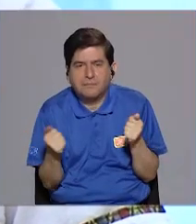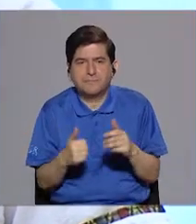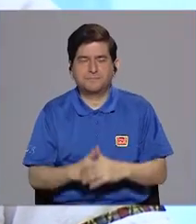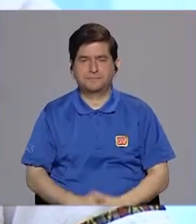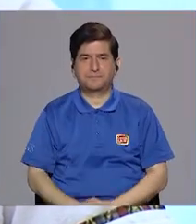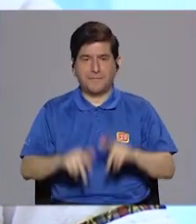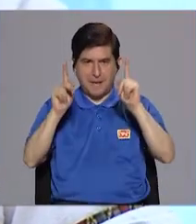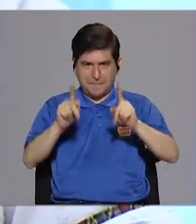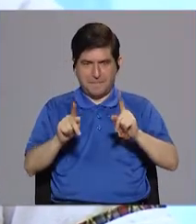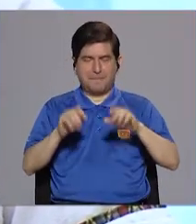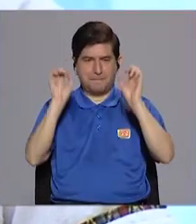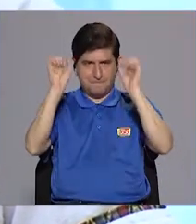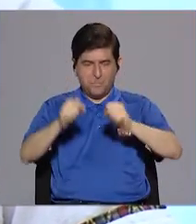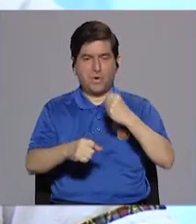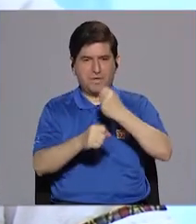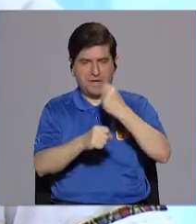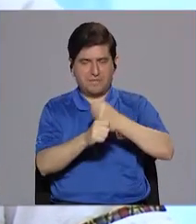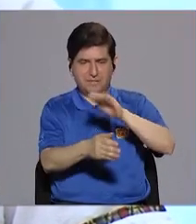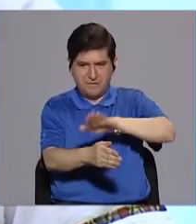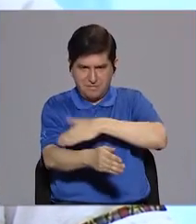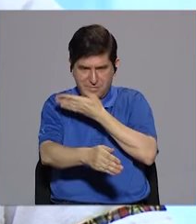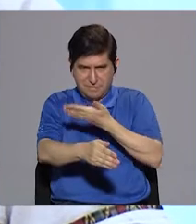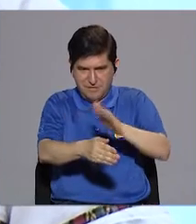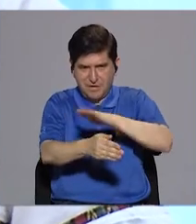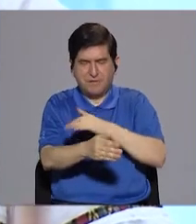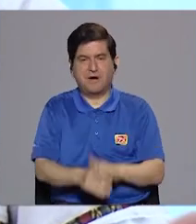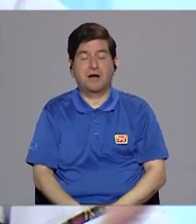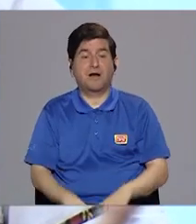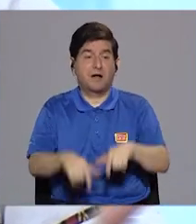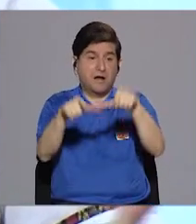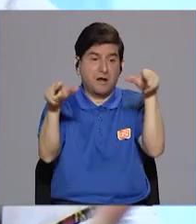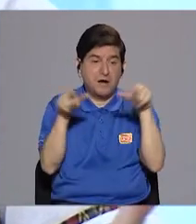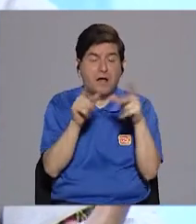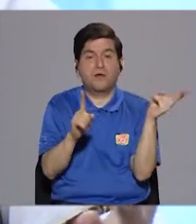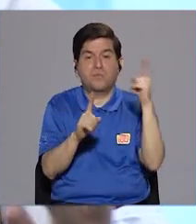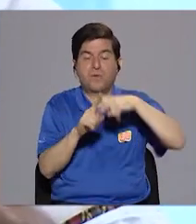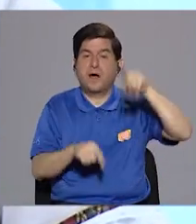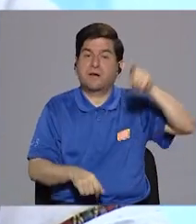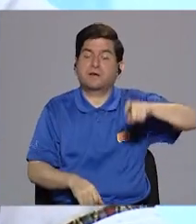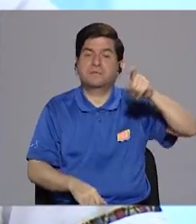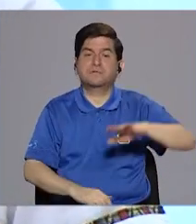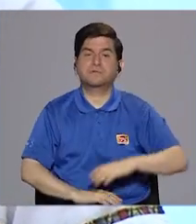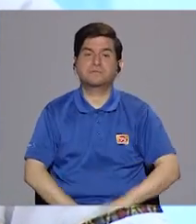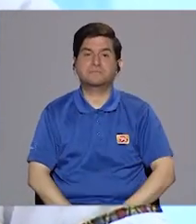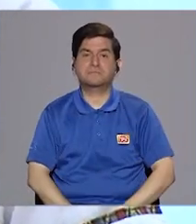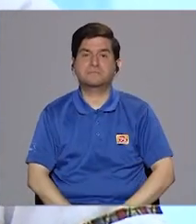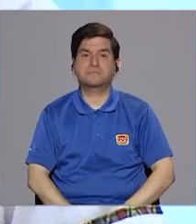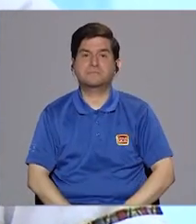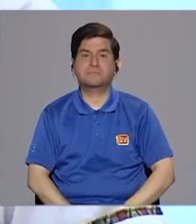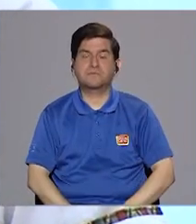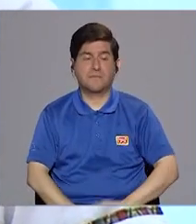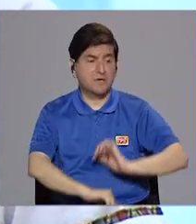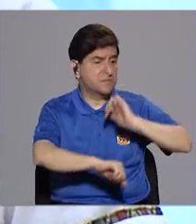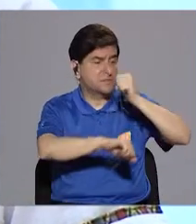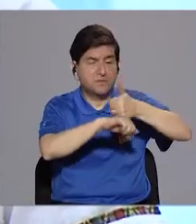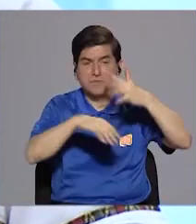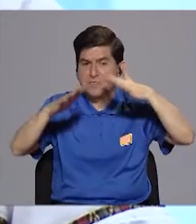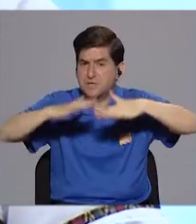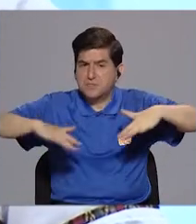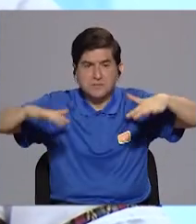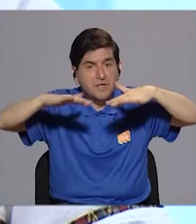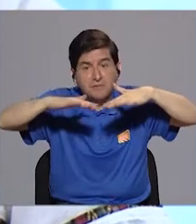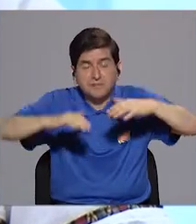Bueno, para que la gente se pueda dedicar a la música necesita lugares donde pueda ejercerla. Entonces, si no creamos